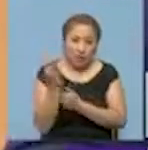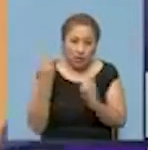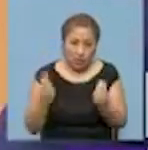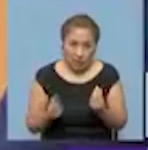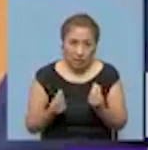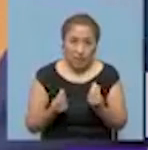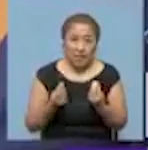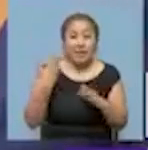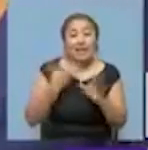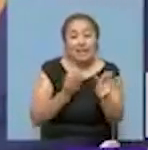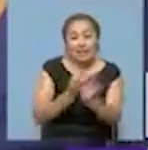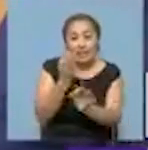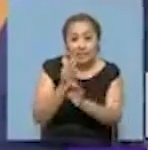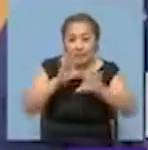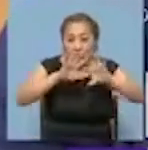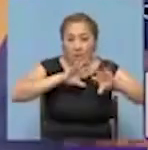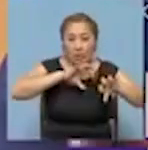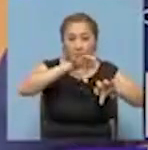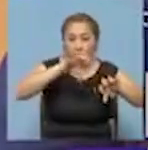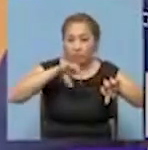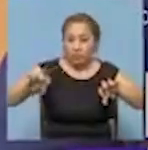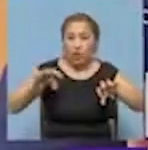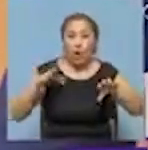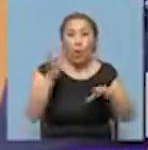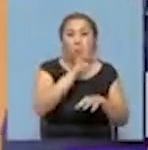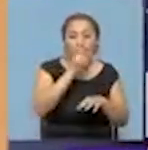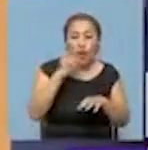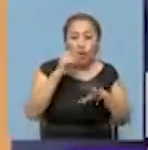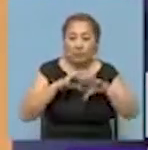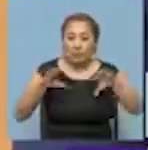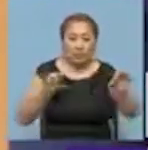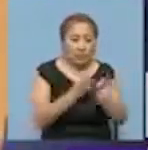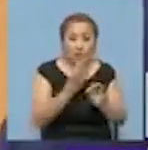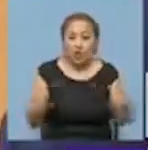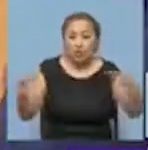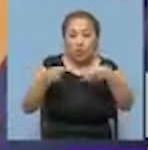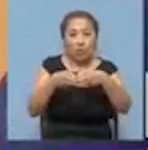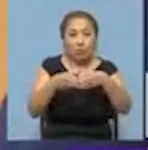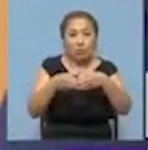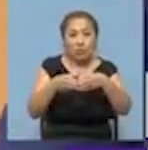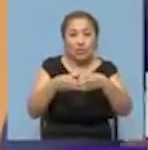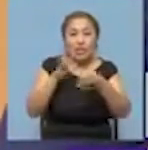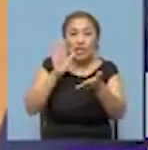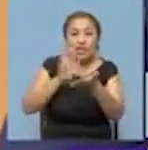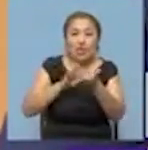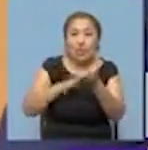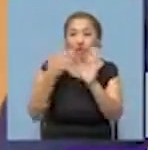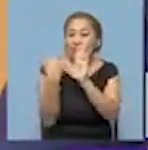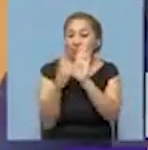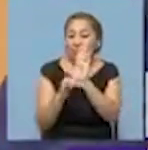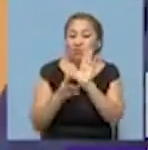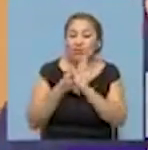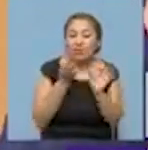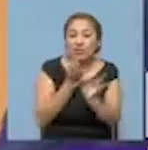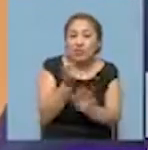suprimir la enseñanza separadas de sexos varones y nenas se los juntan entonces ix o pretexto como dice kissinger